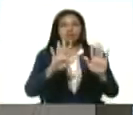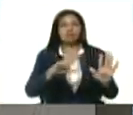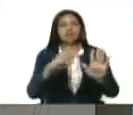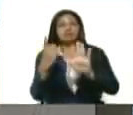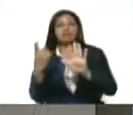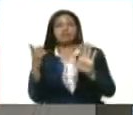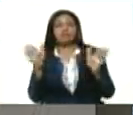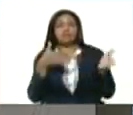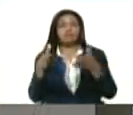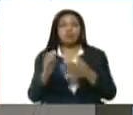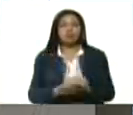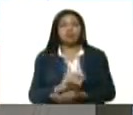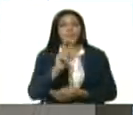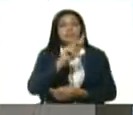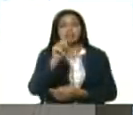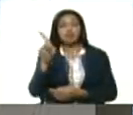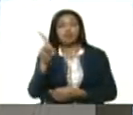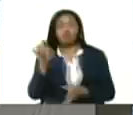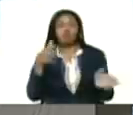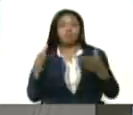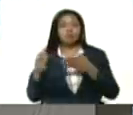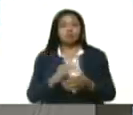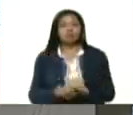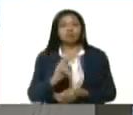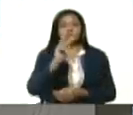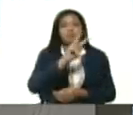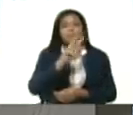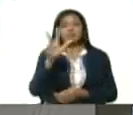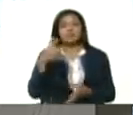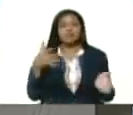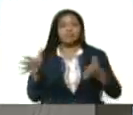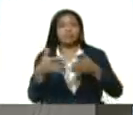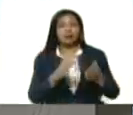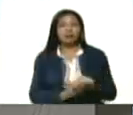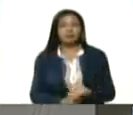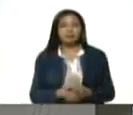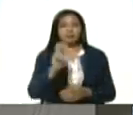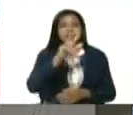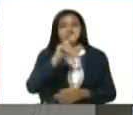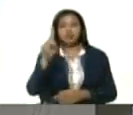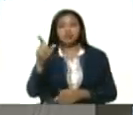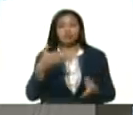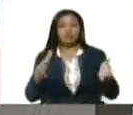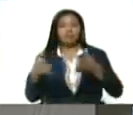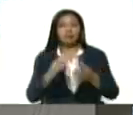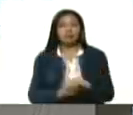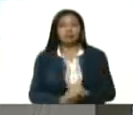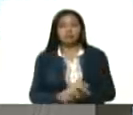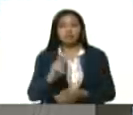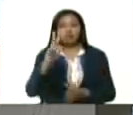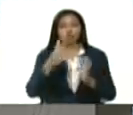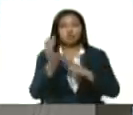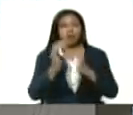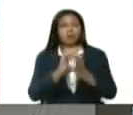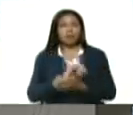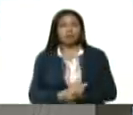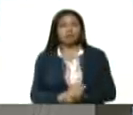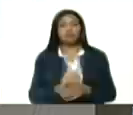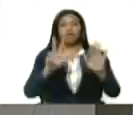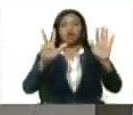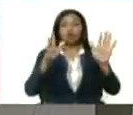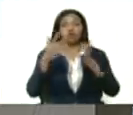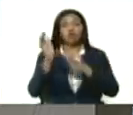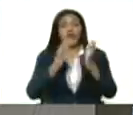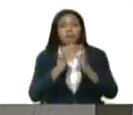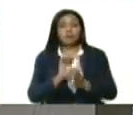de marzo, el 21 de marzo, el 23 de marzo, el 31 de marzo, el 2 de abril, el 8 de abril